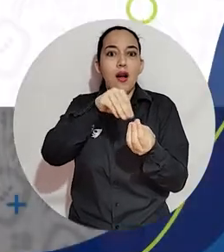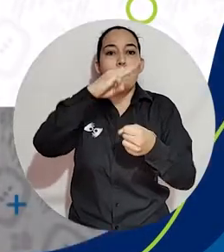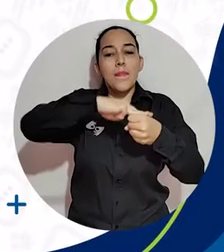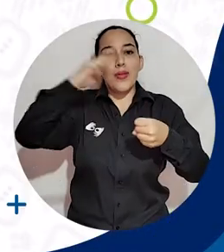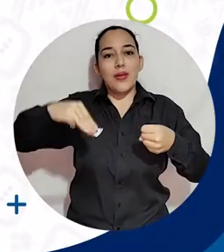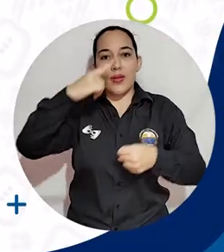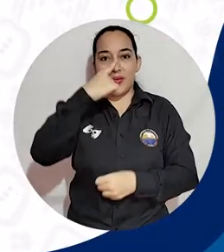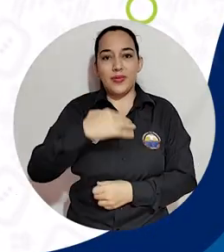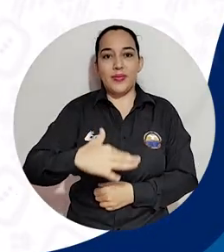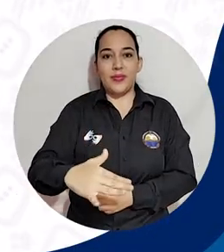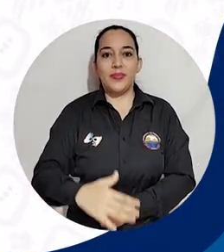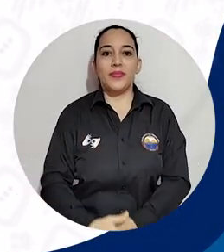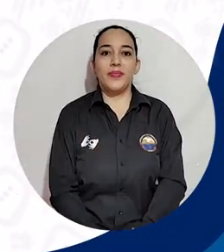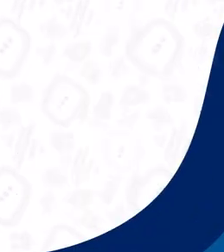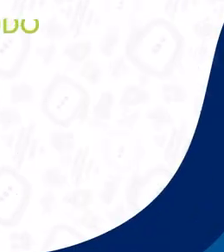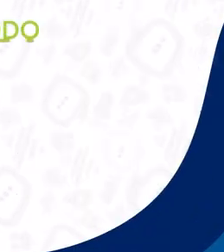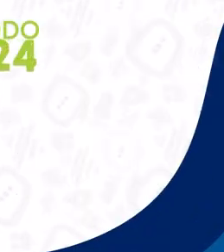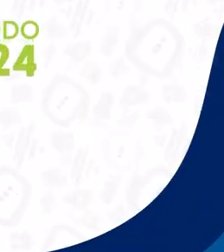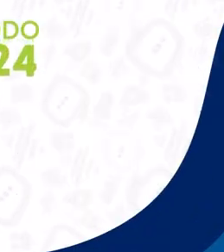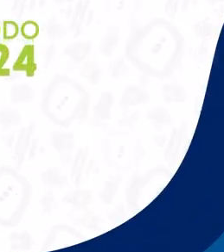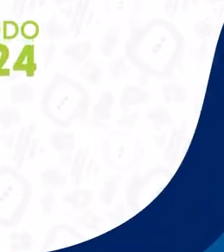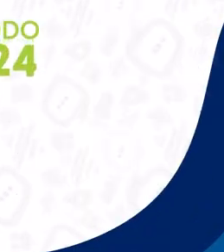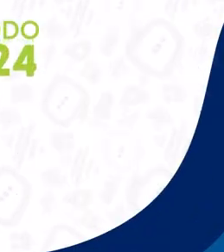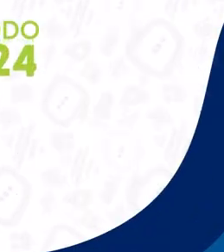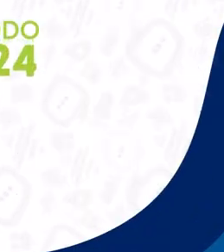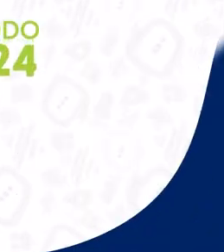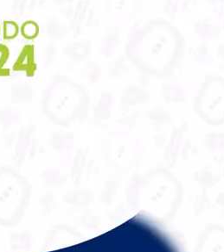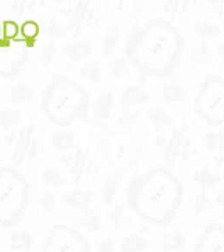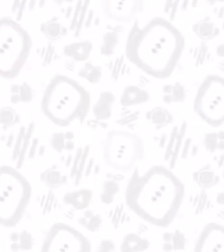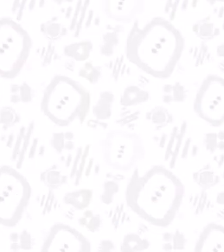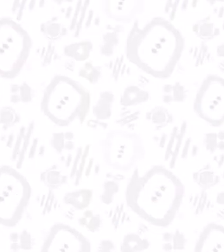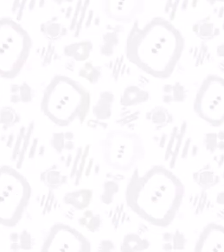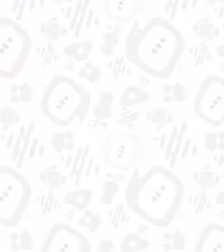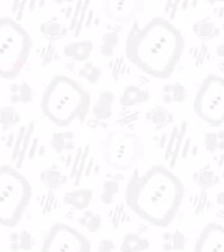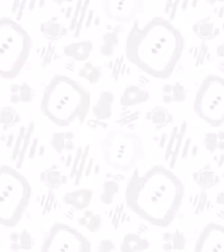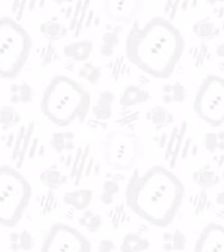samario y magdalenense. Universidad del Magdalena, aún más incluyente e innovadora.